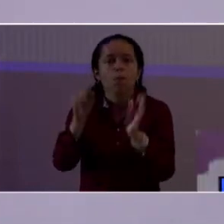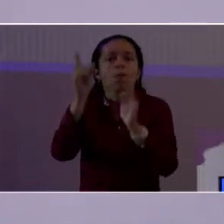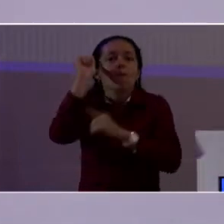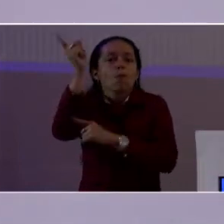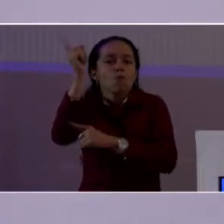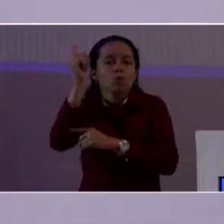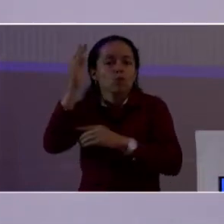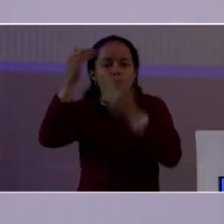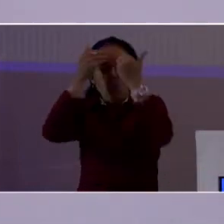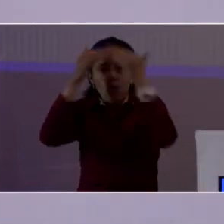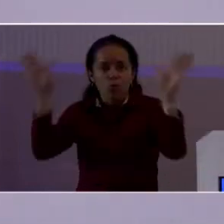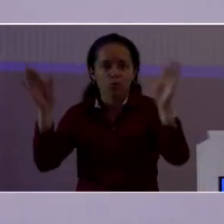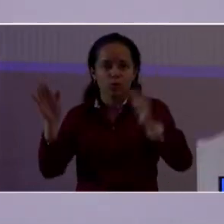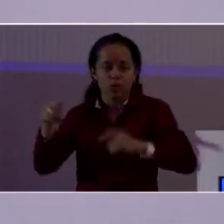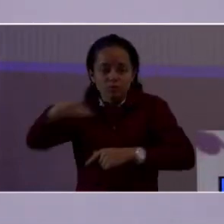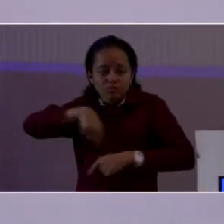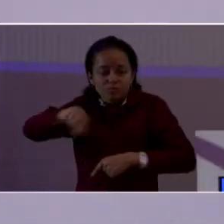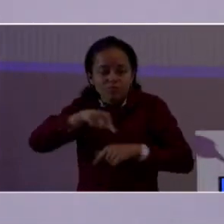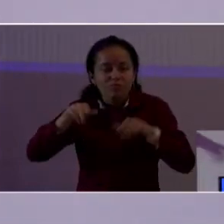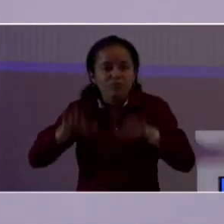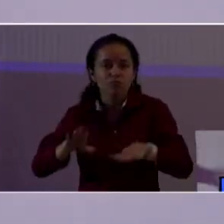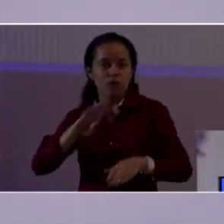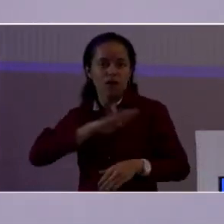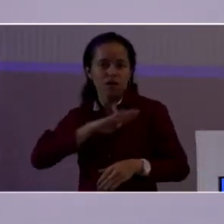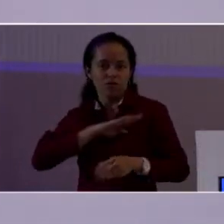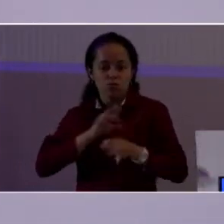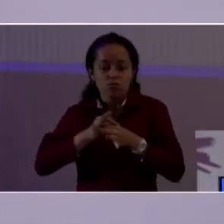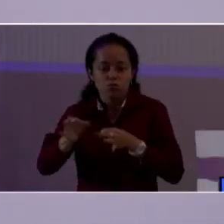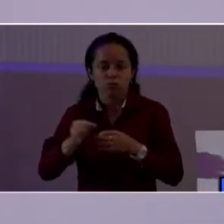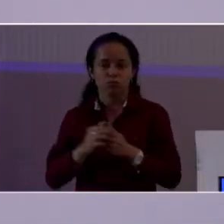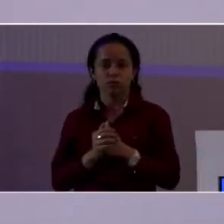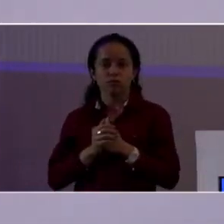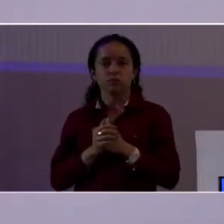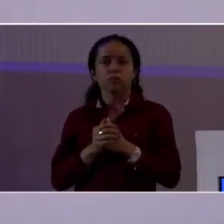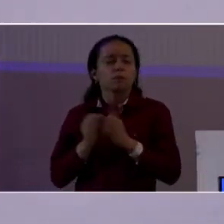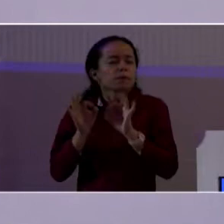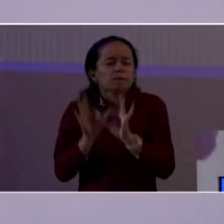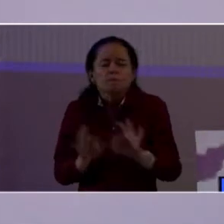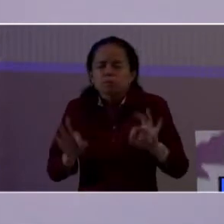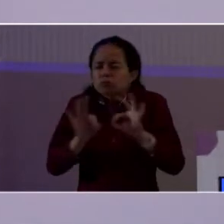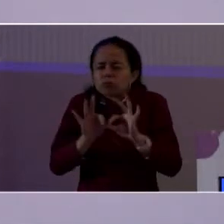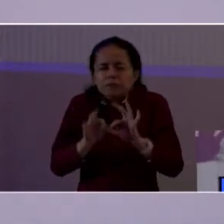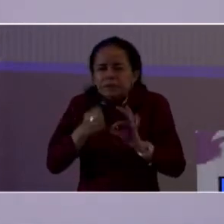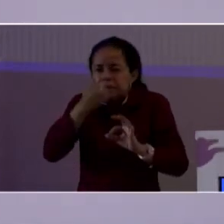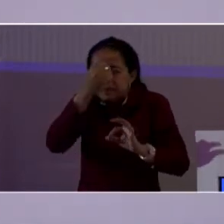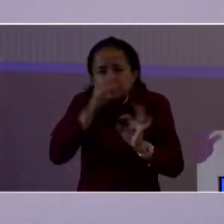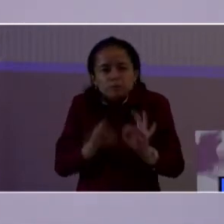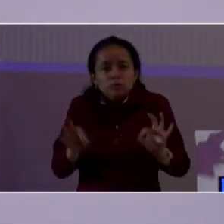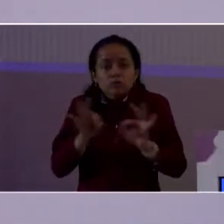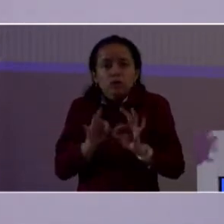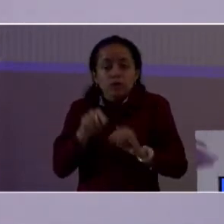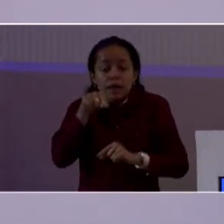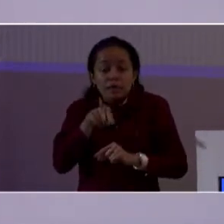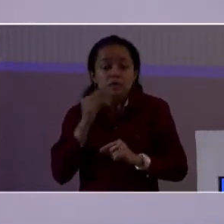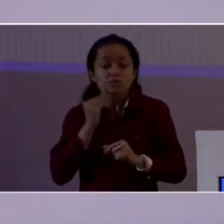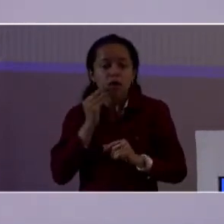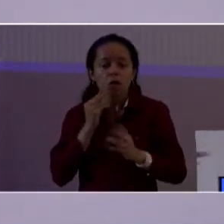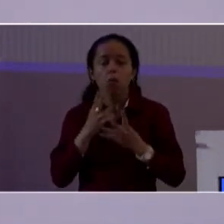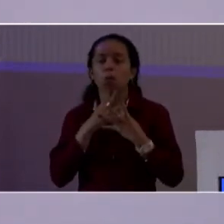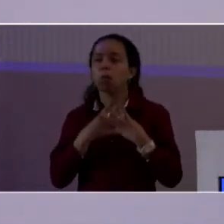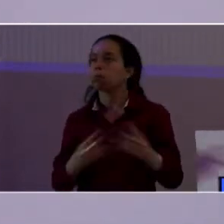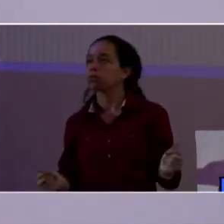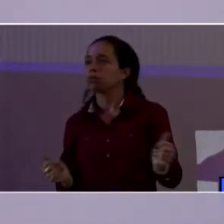políticas públicas locales. Pero lo más importante es que esta experticia técnica no